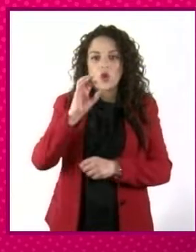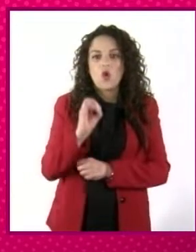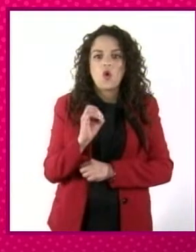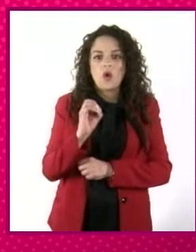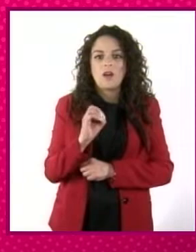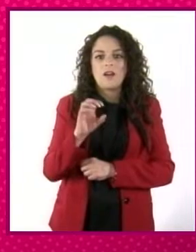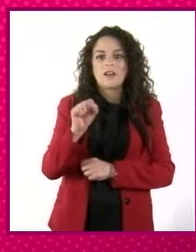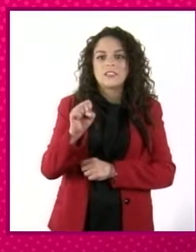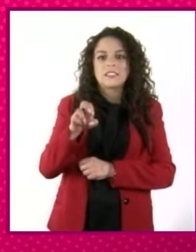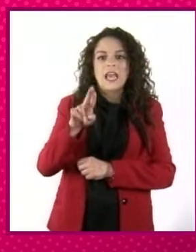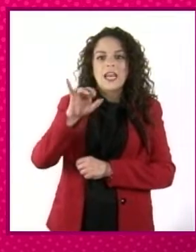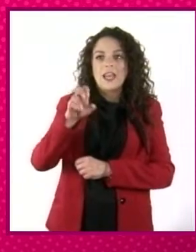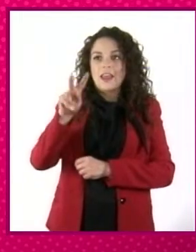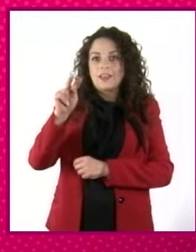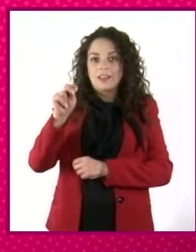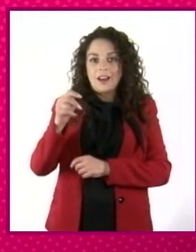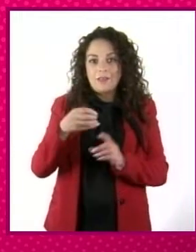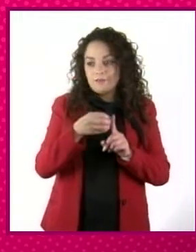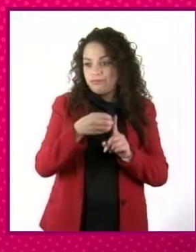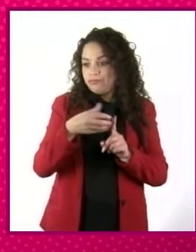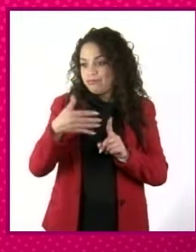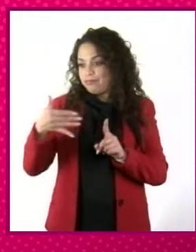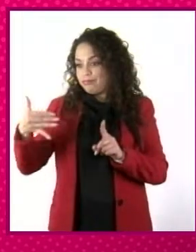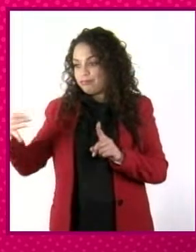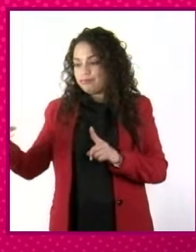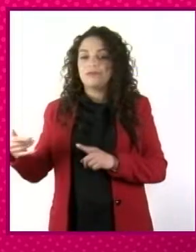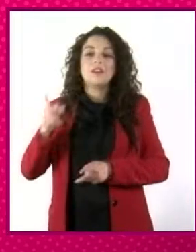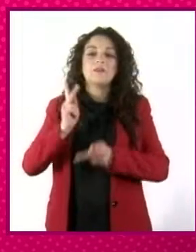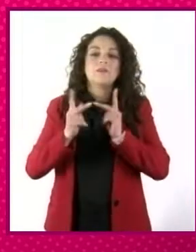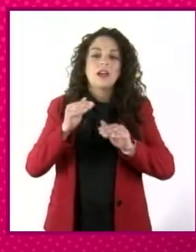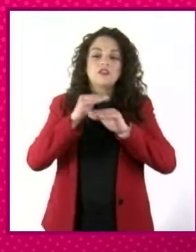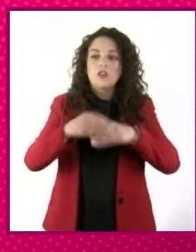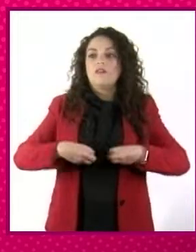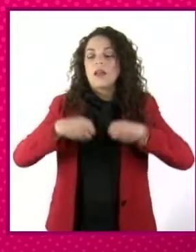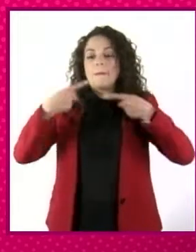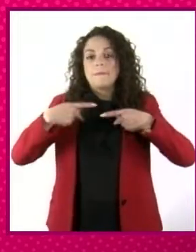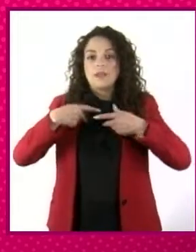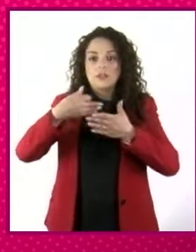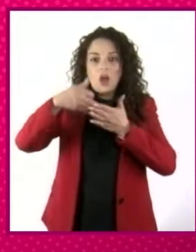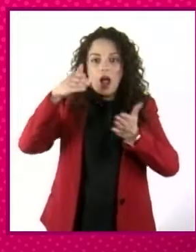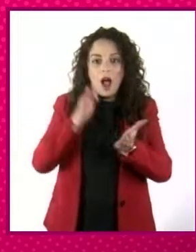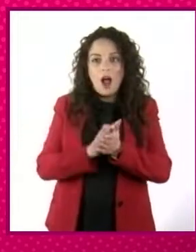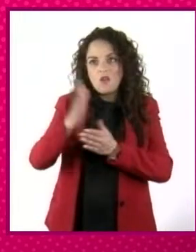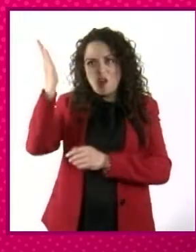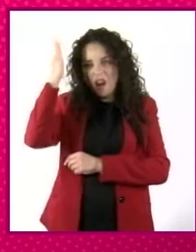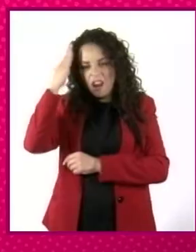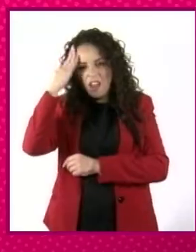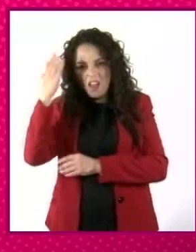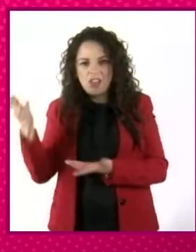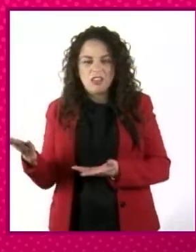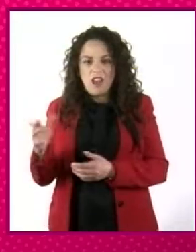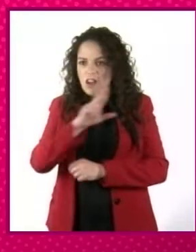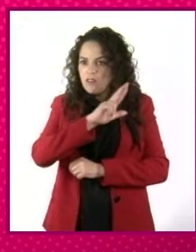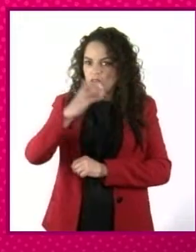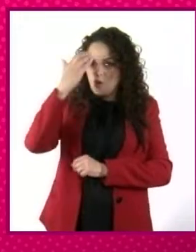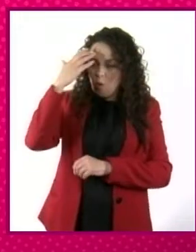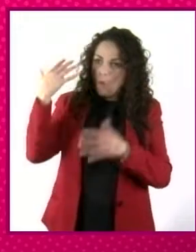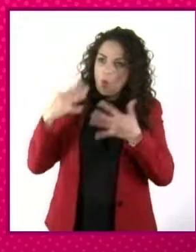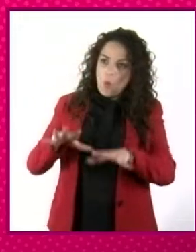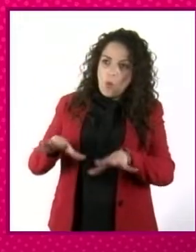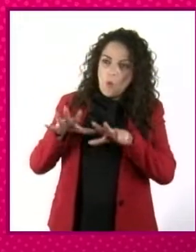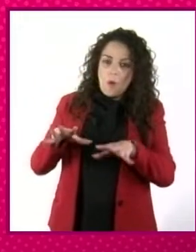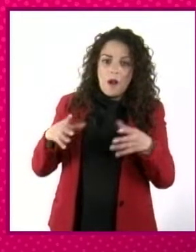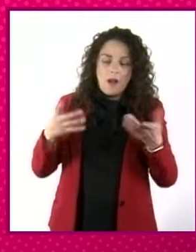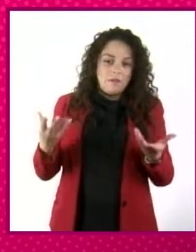estas series televisivas que nos hablan de hombres y de héroes o de líderes que fueron muy reconocidos y destacaron en la sociedad.